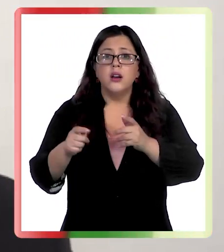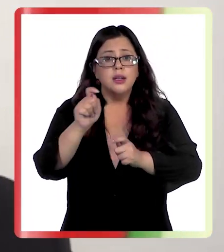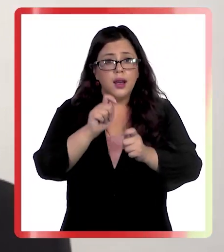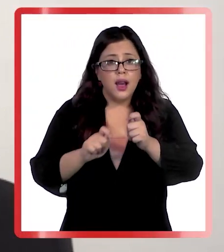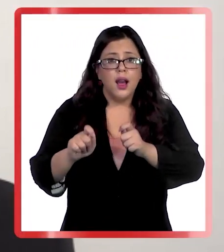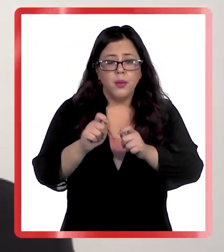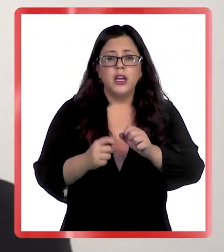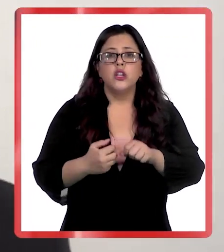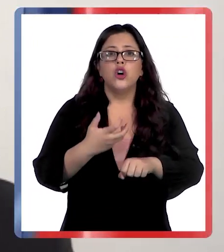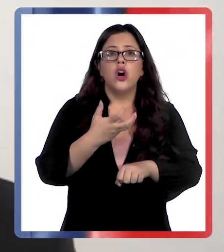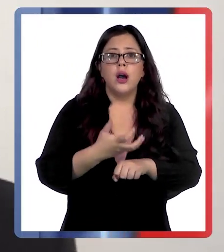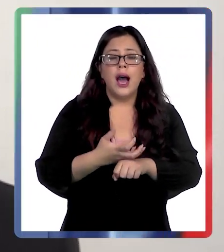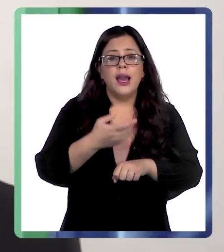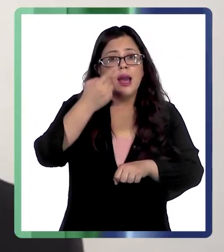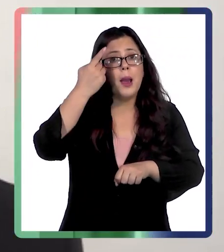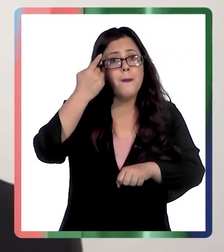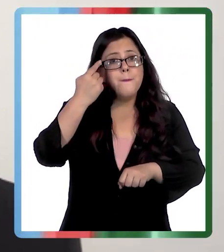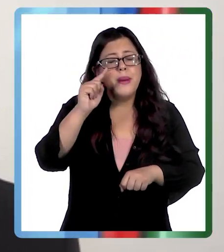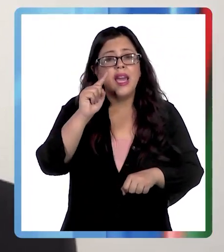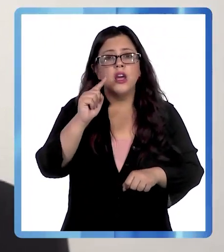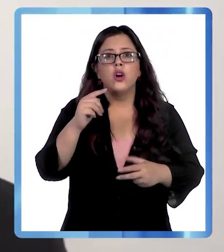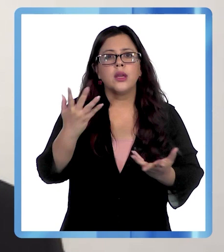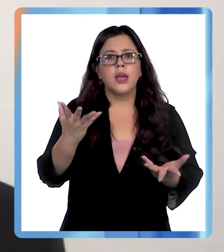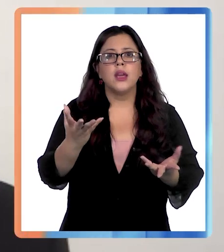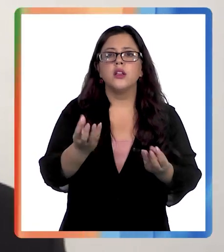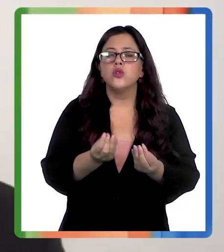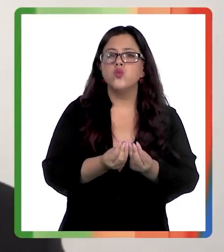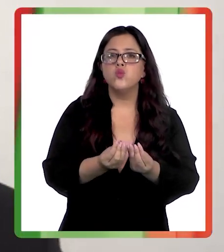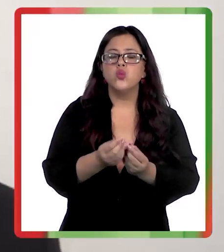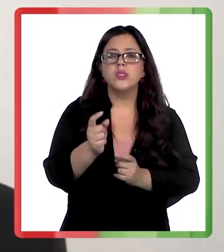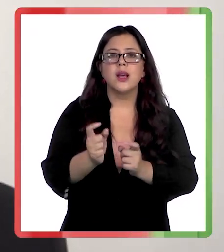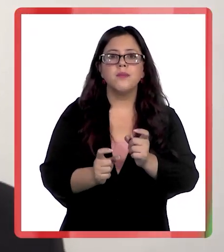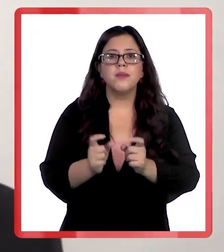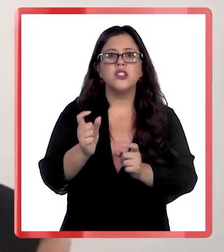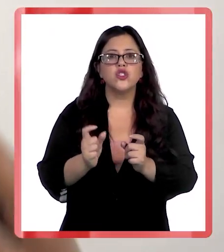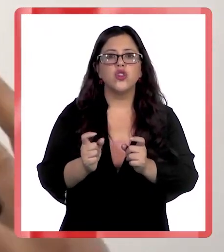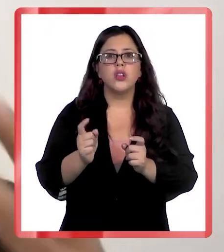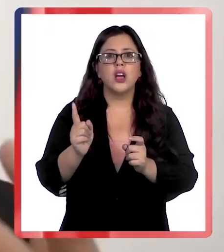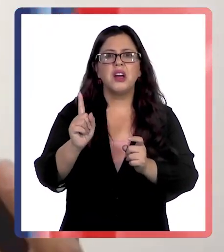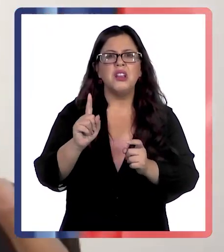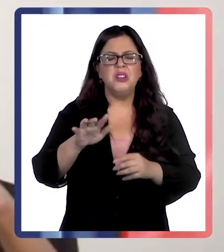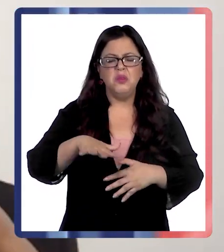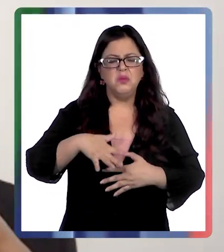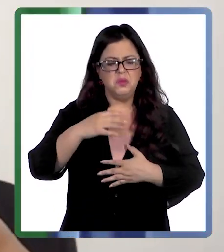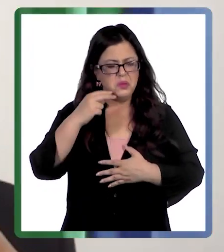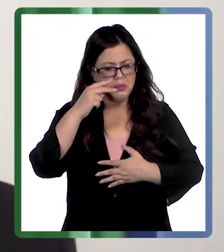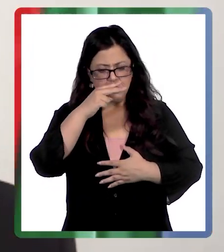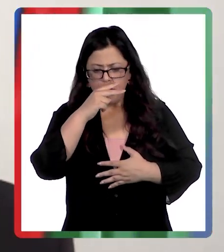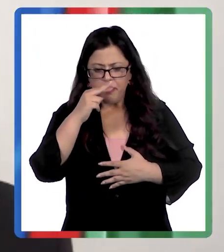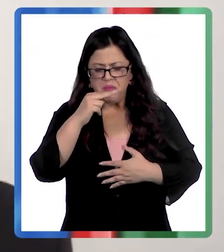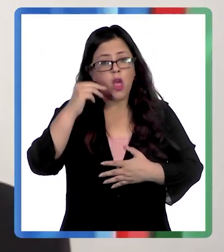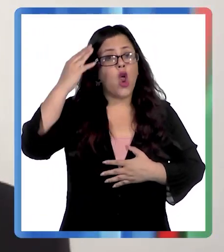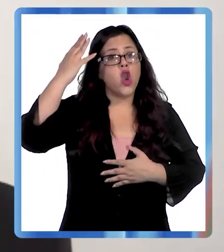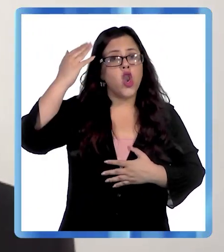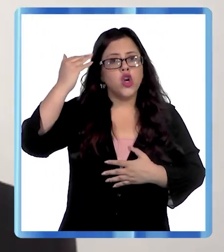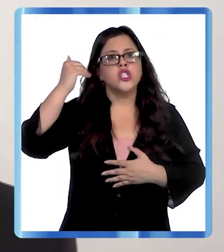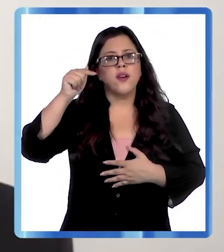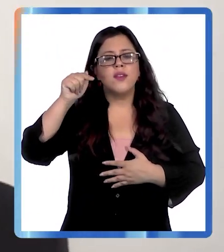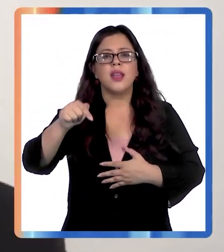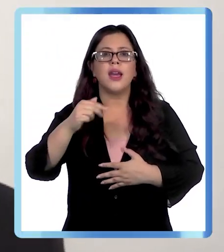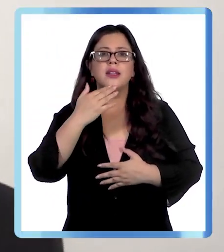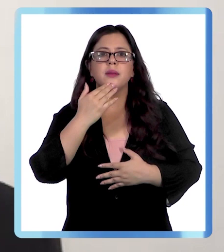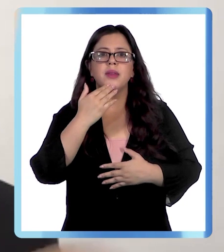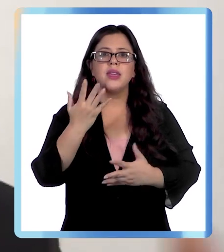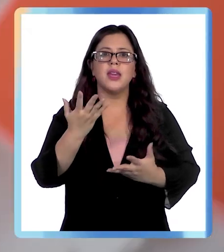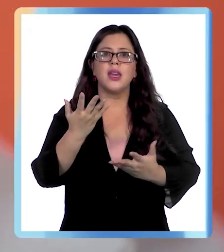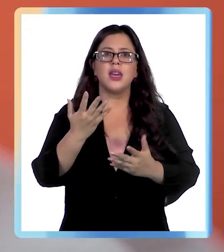sin duda ya y lo terrible de esto es que como muchas gente no se siente el olor no sabe que tiene est litosis